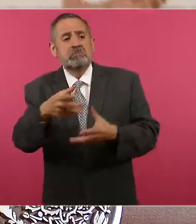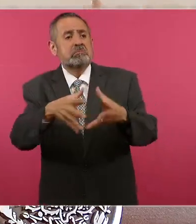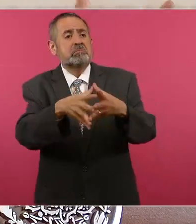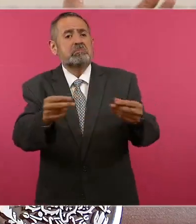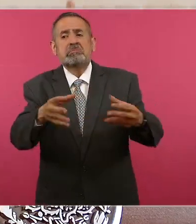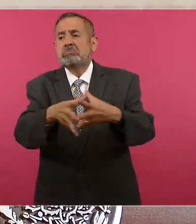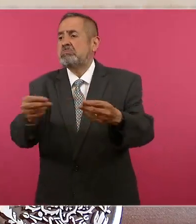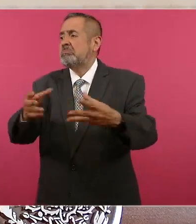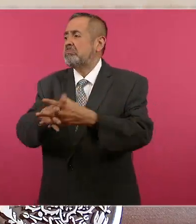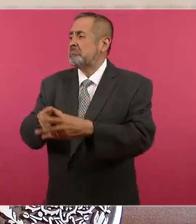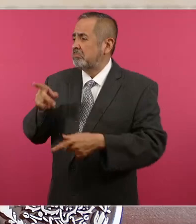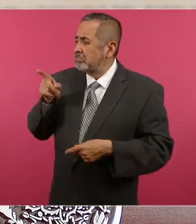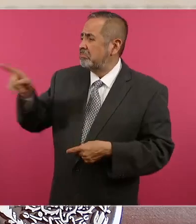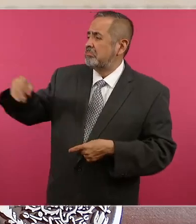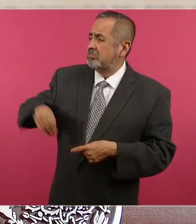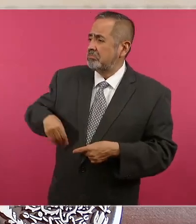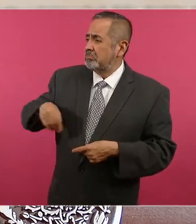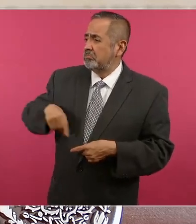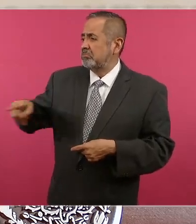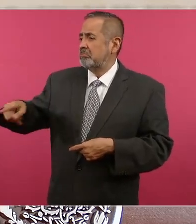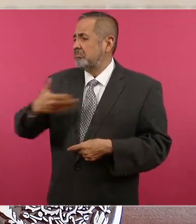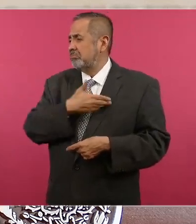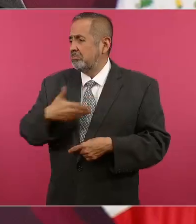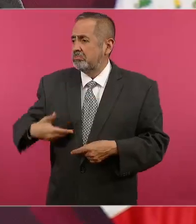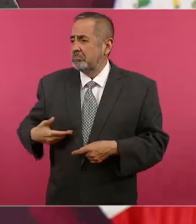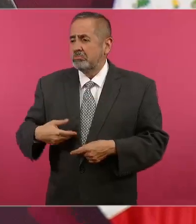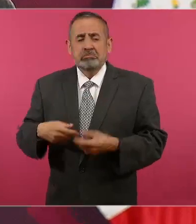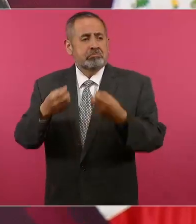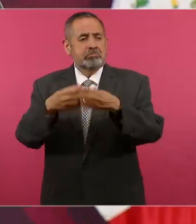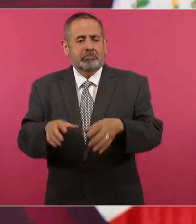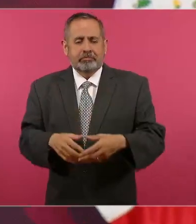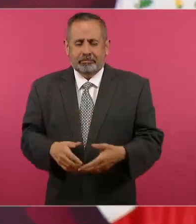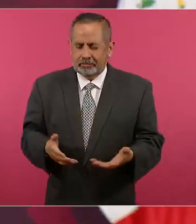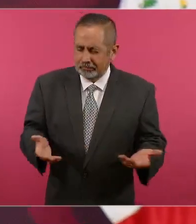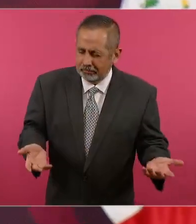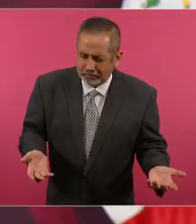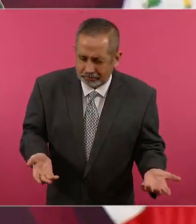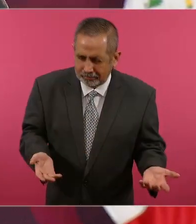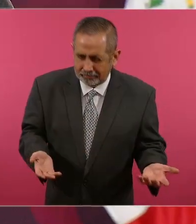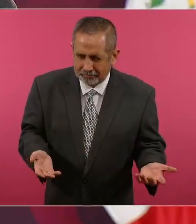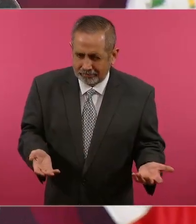el tiempo de que nosotros gobernamos. Ahora resulta